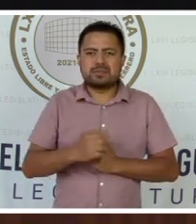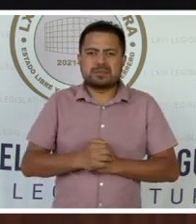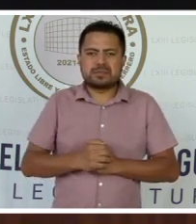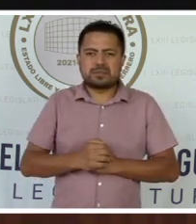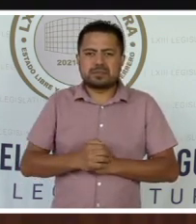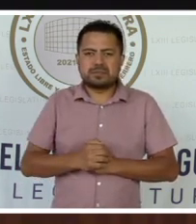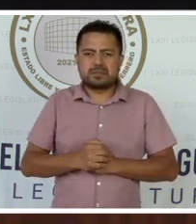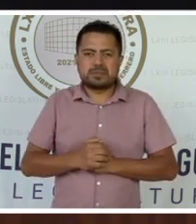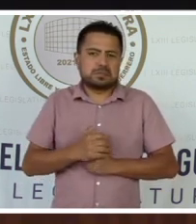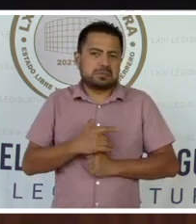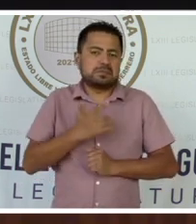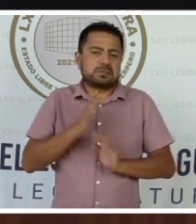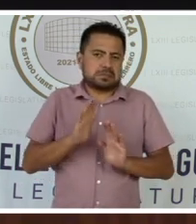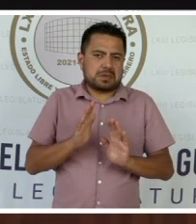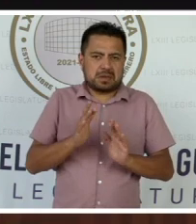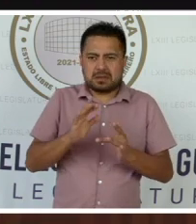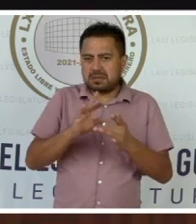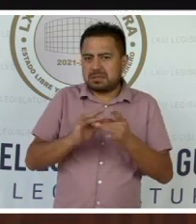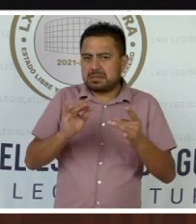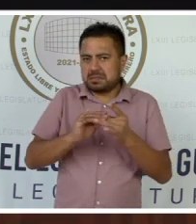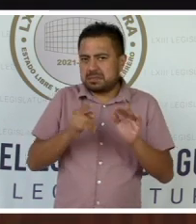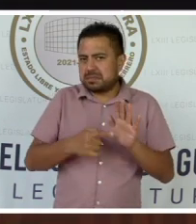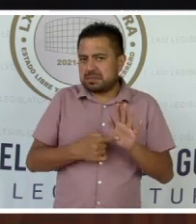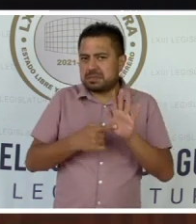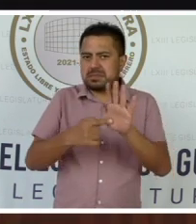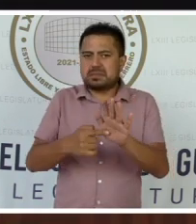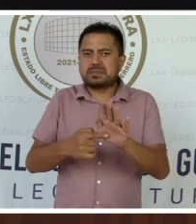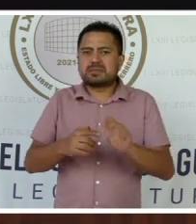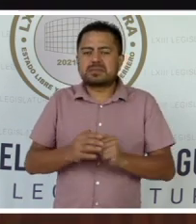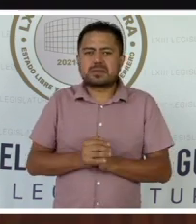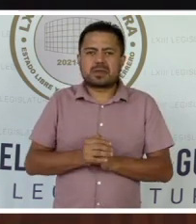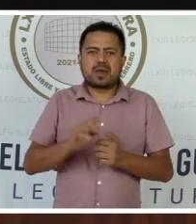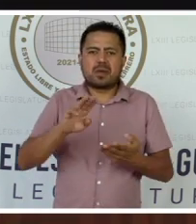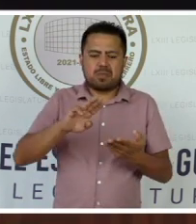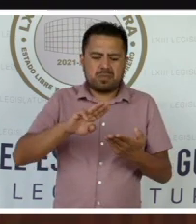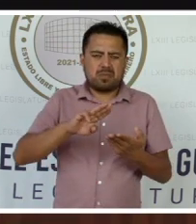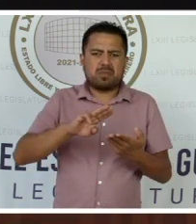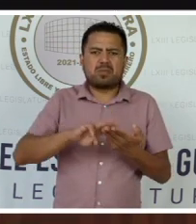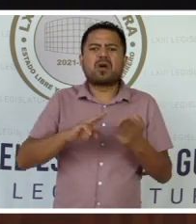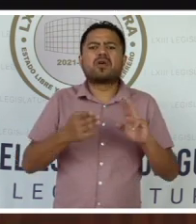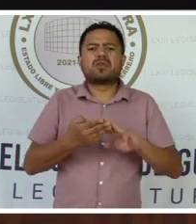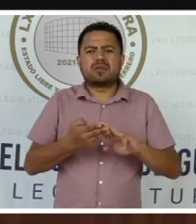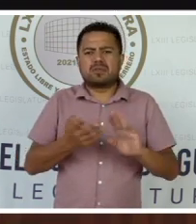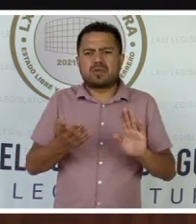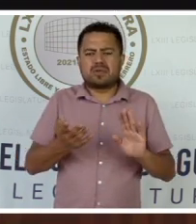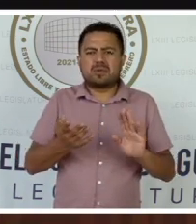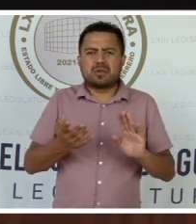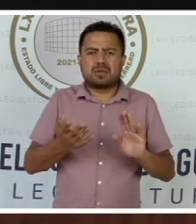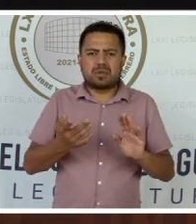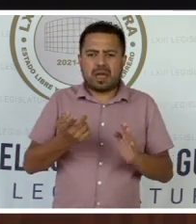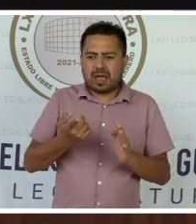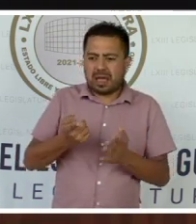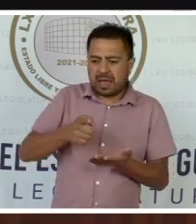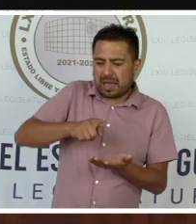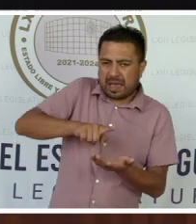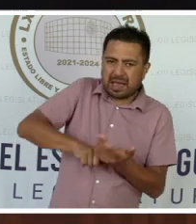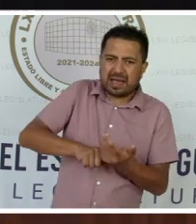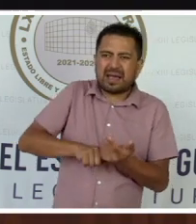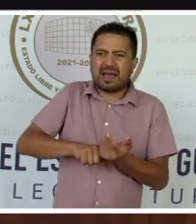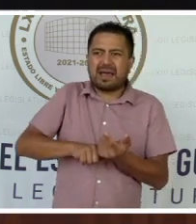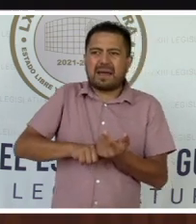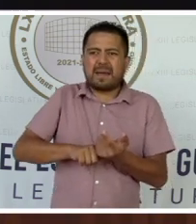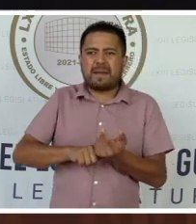al tenor de la siguiente exposición de motivos dentro de